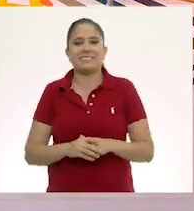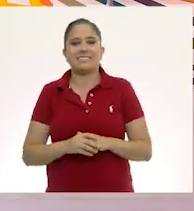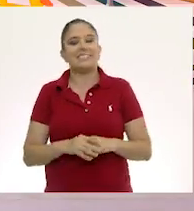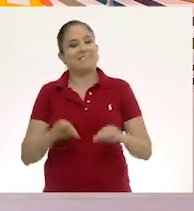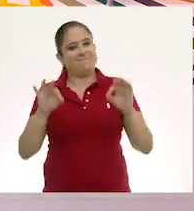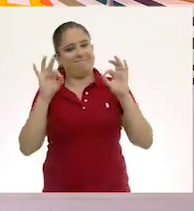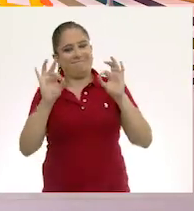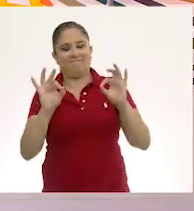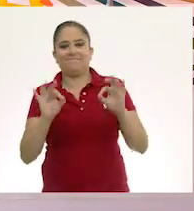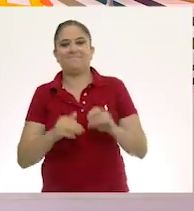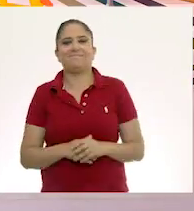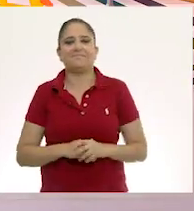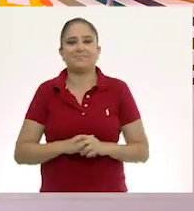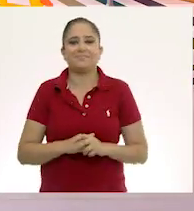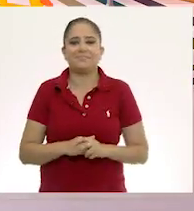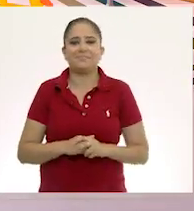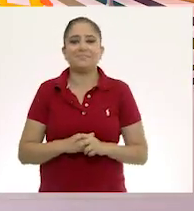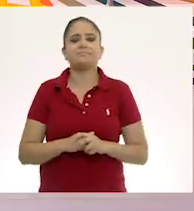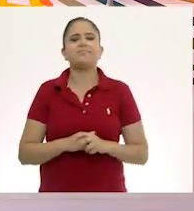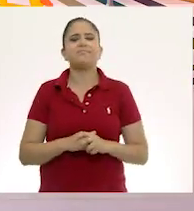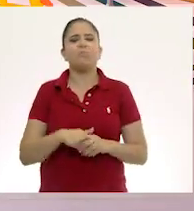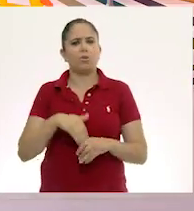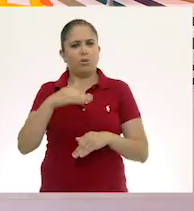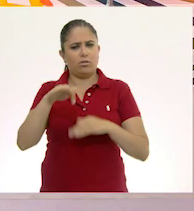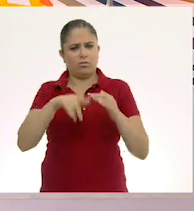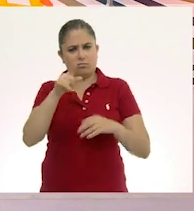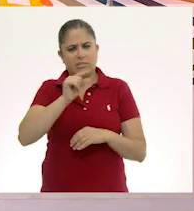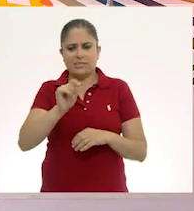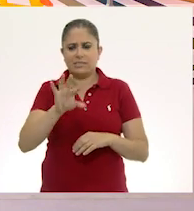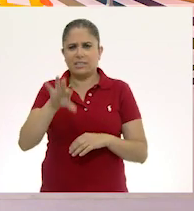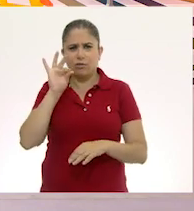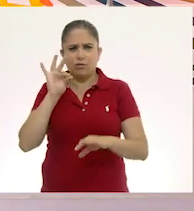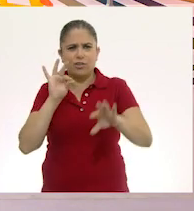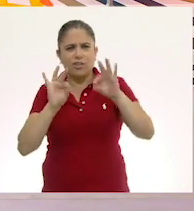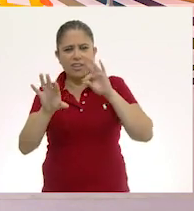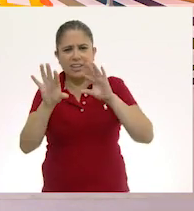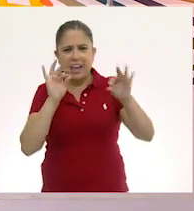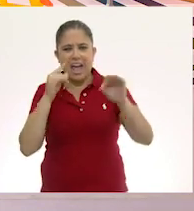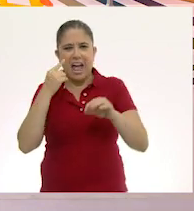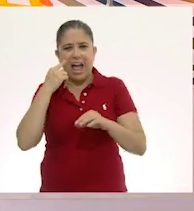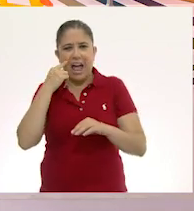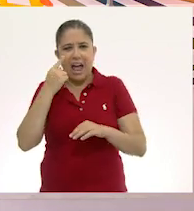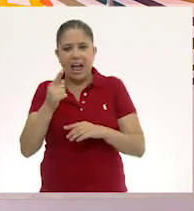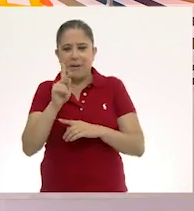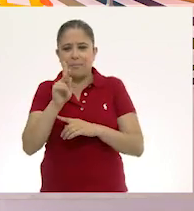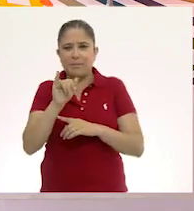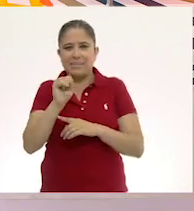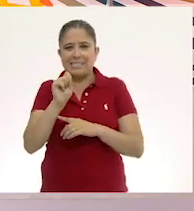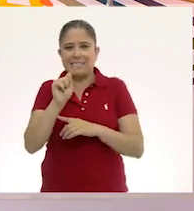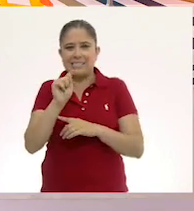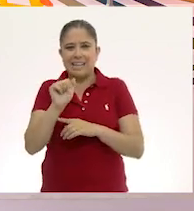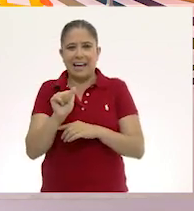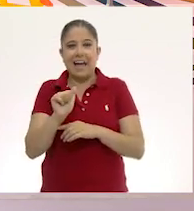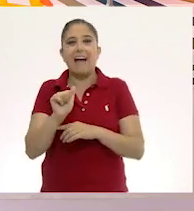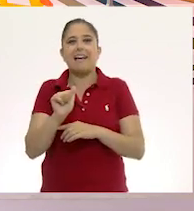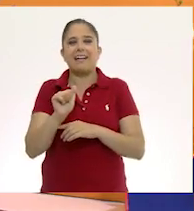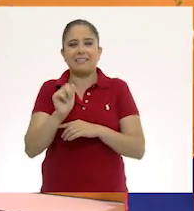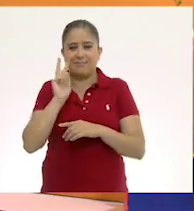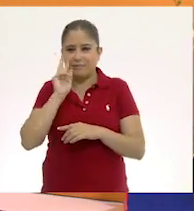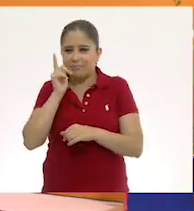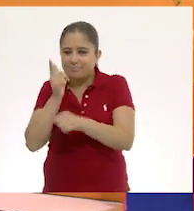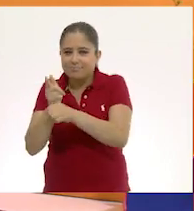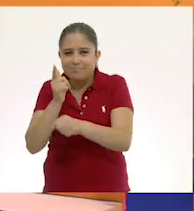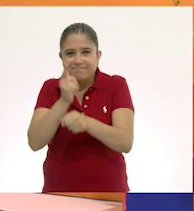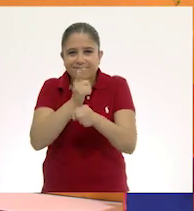Perfecto. Muy bien. Todo es cuestión de ir encontrando las pistas dentro del programa. Perfecto. Allá en casa tienen que estar también muy